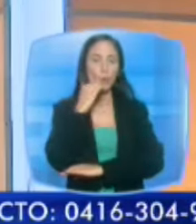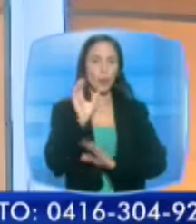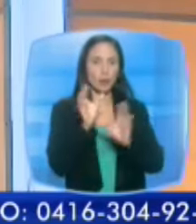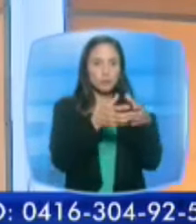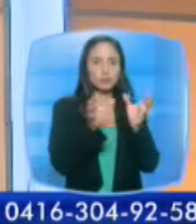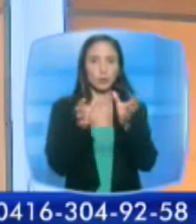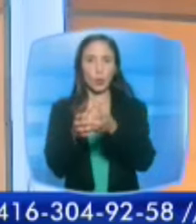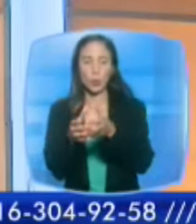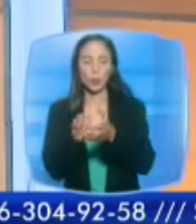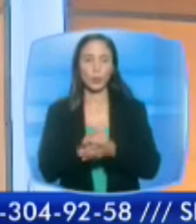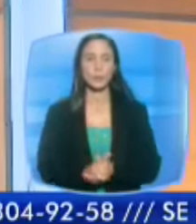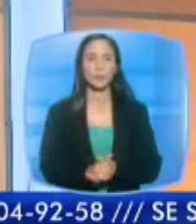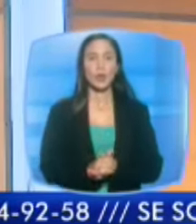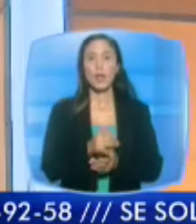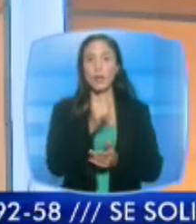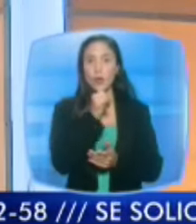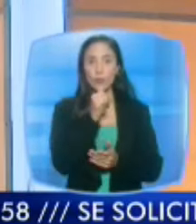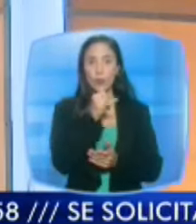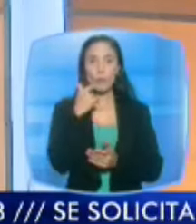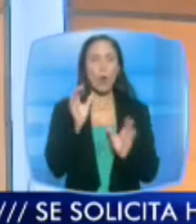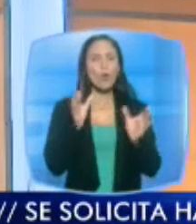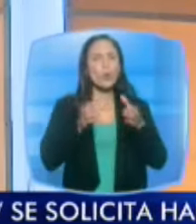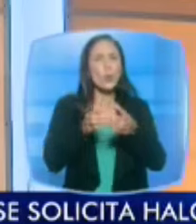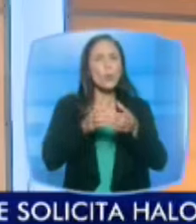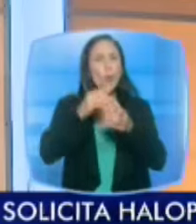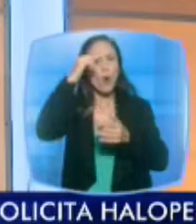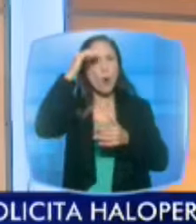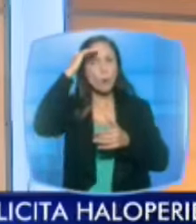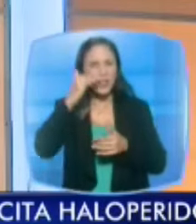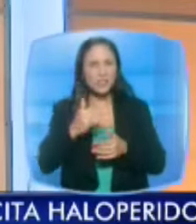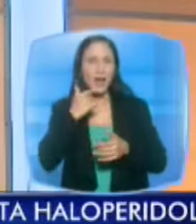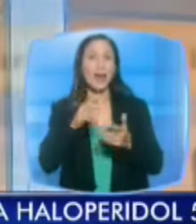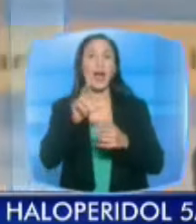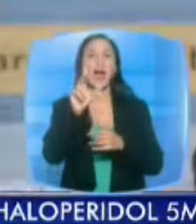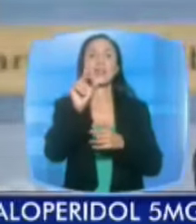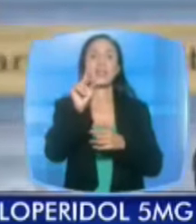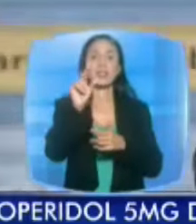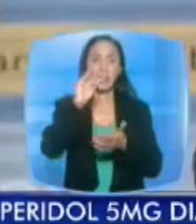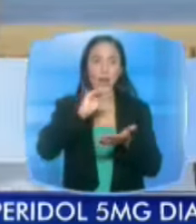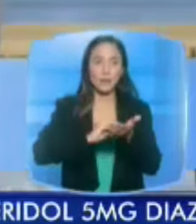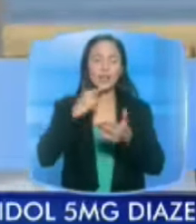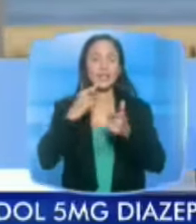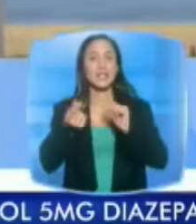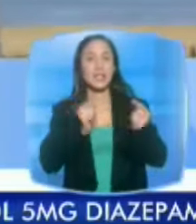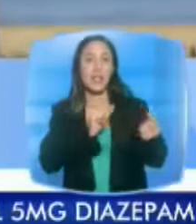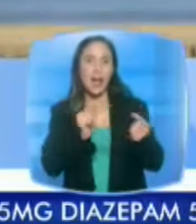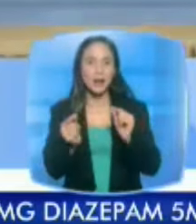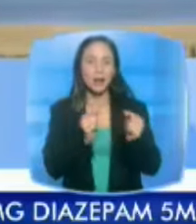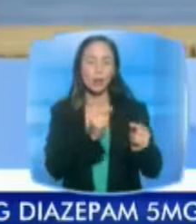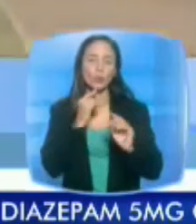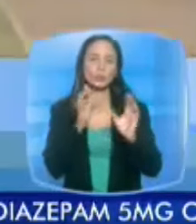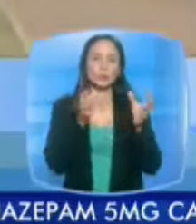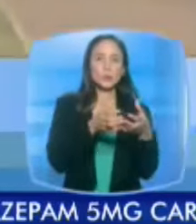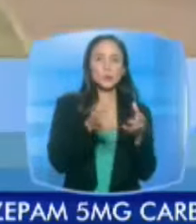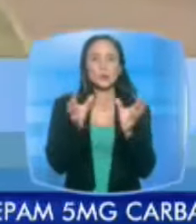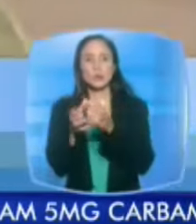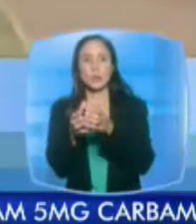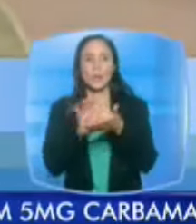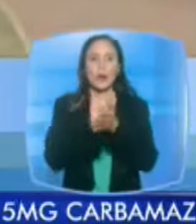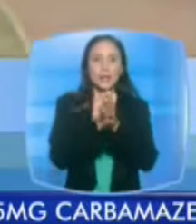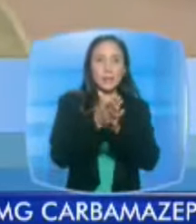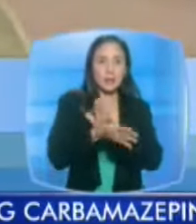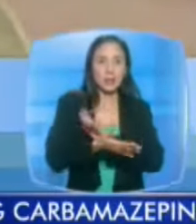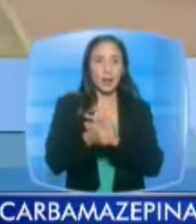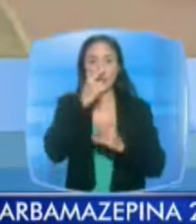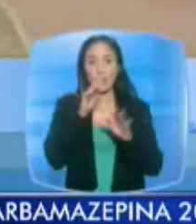una de las disidencias de las FARC, iniciaron el tercer ciclo de diálogo a fin de seguir con el cese al fuego bilateral vigente